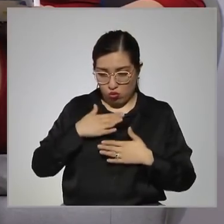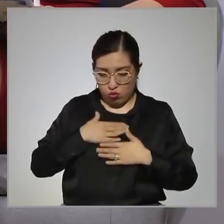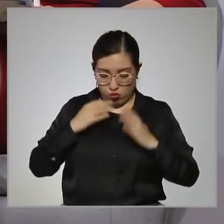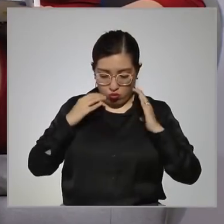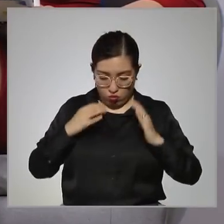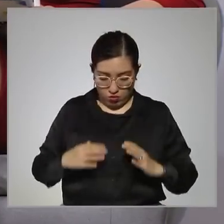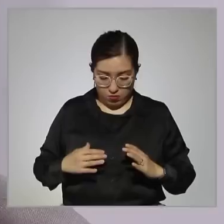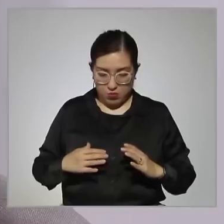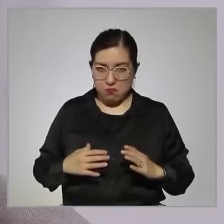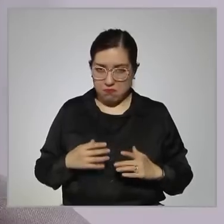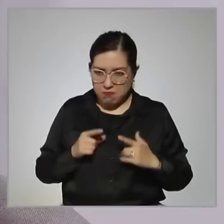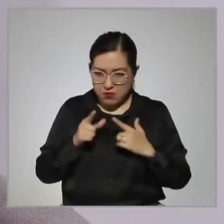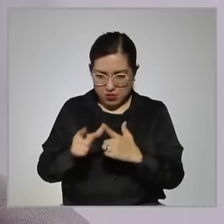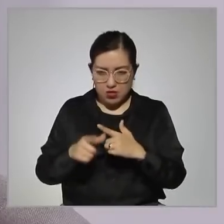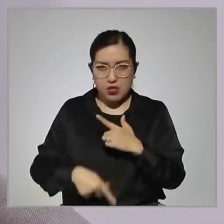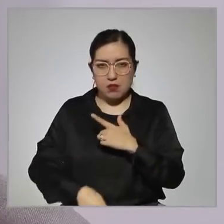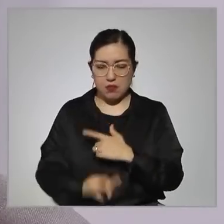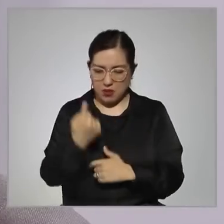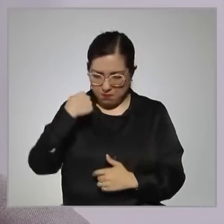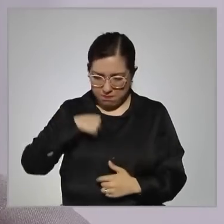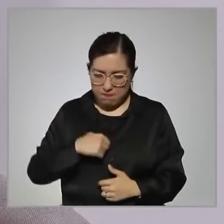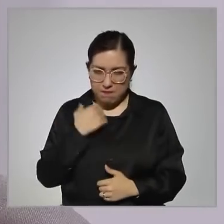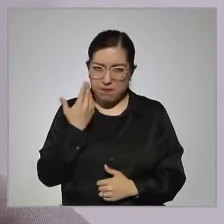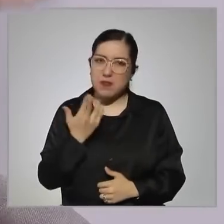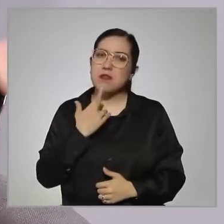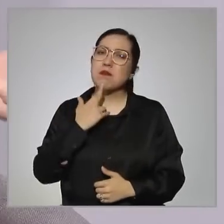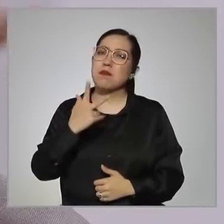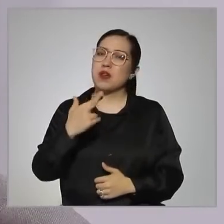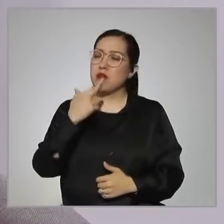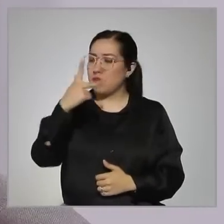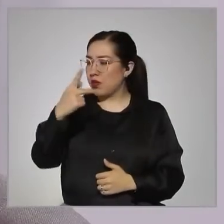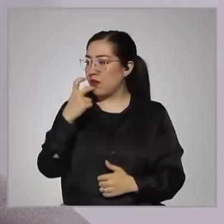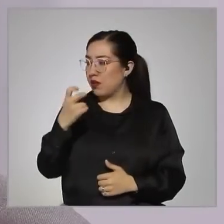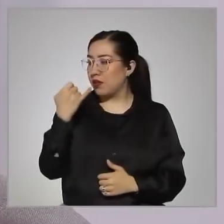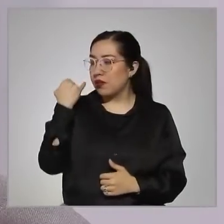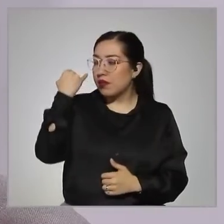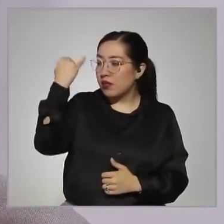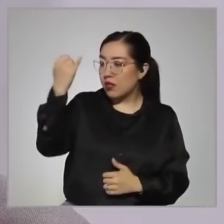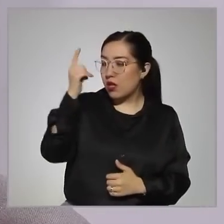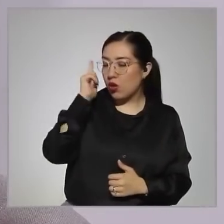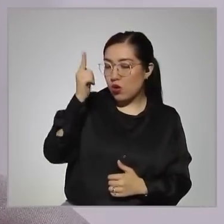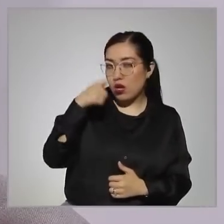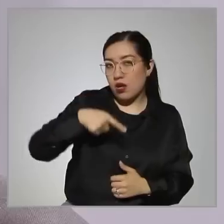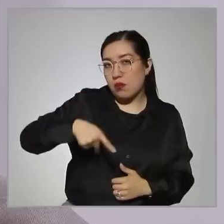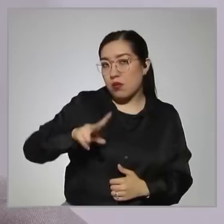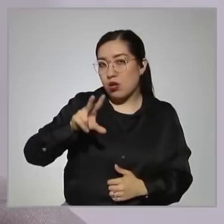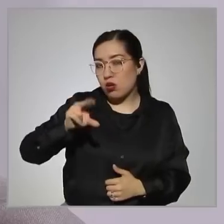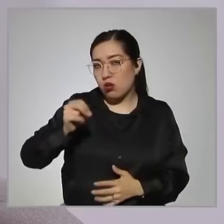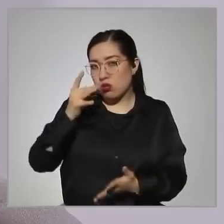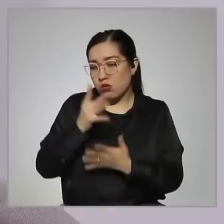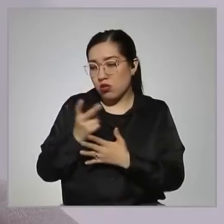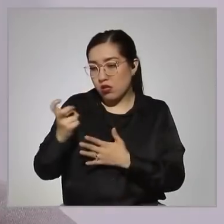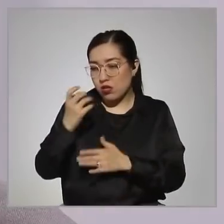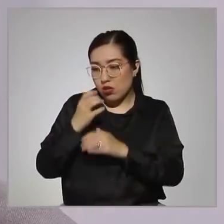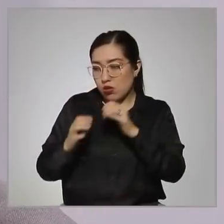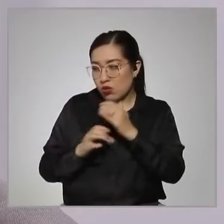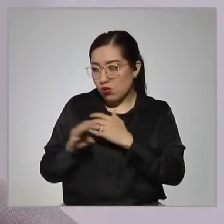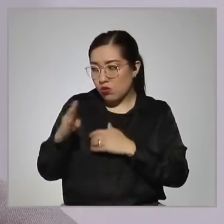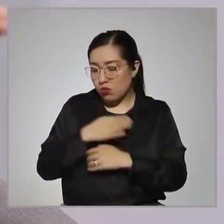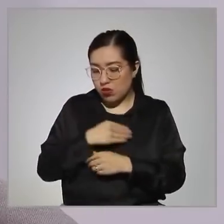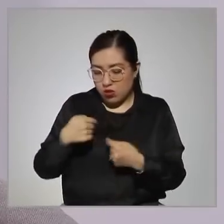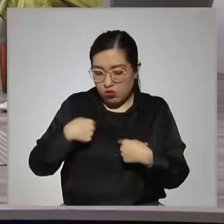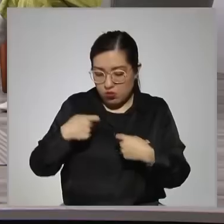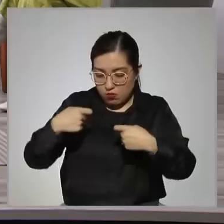una versión que tú deseas que sea mejor de ti, idealmente, pero ya nada más con pensar en esas cosas buenas que puedes proveerte a ti